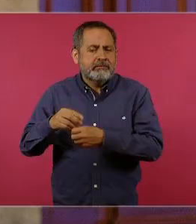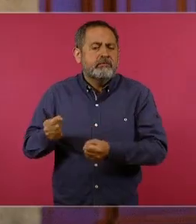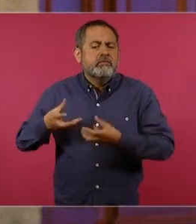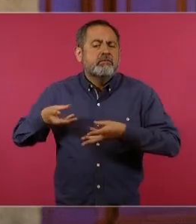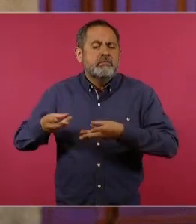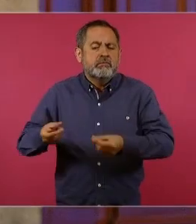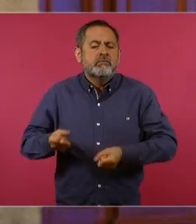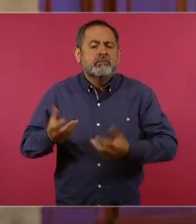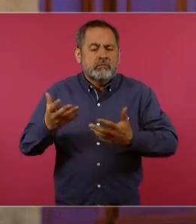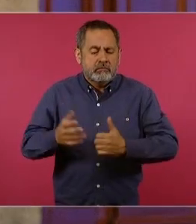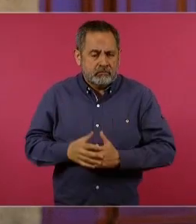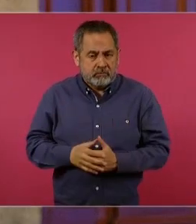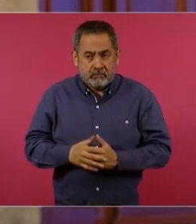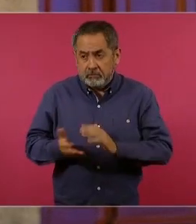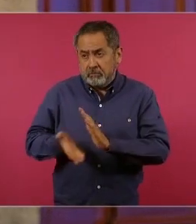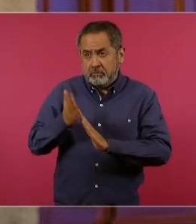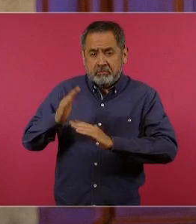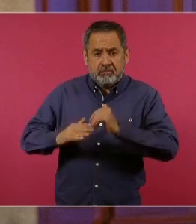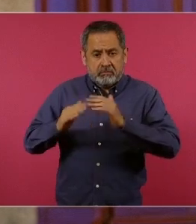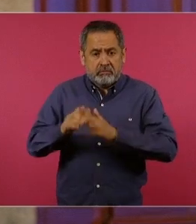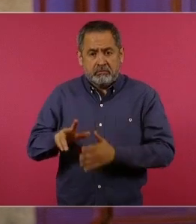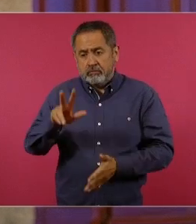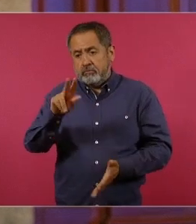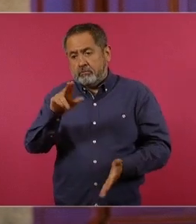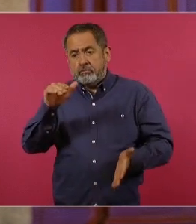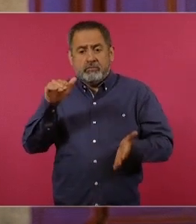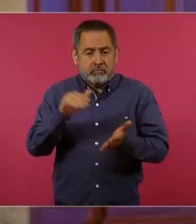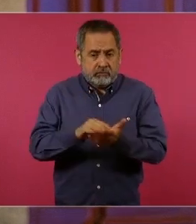costado, incluyendo la construcción,